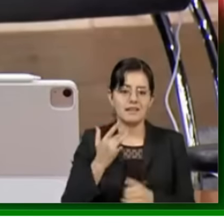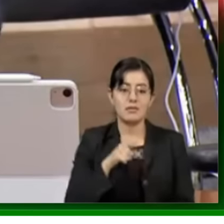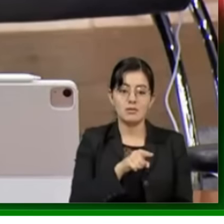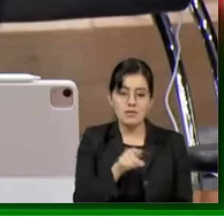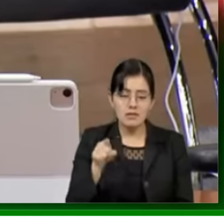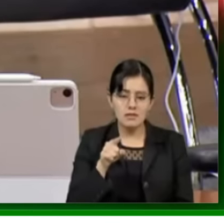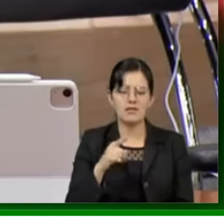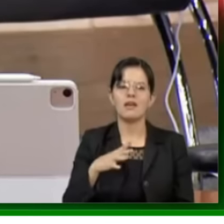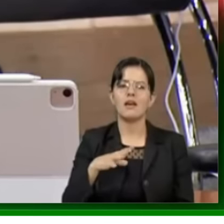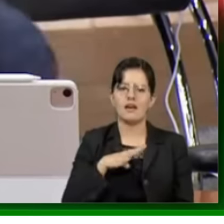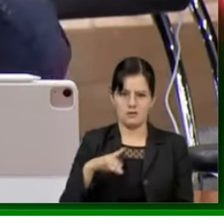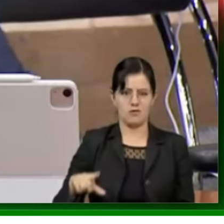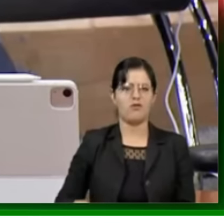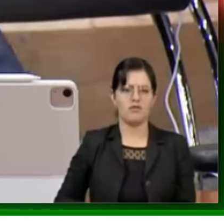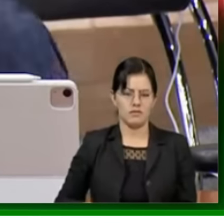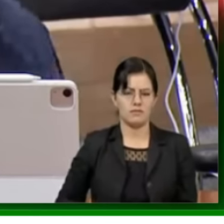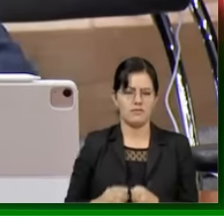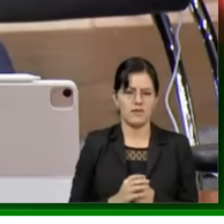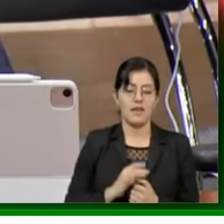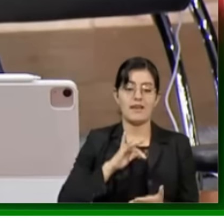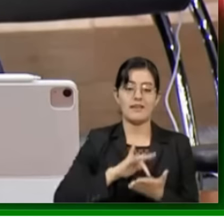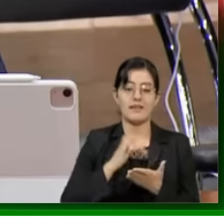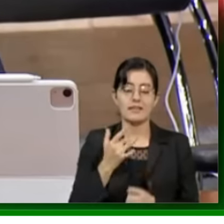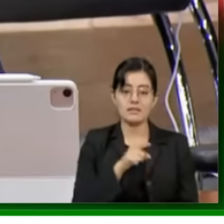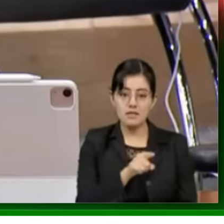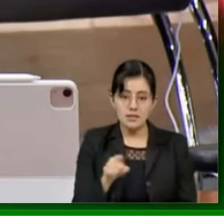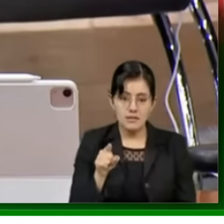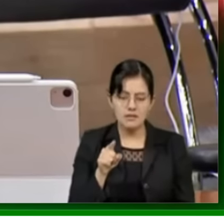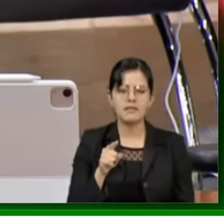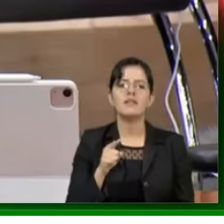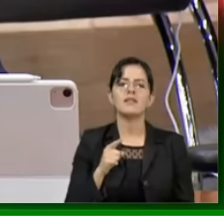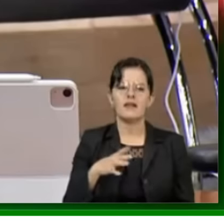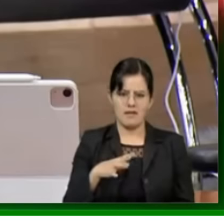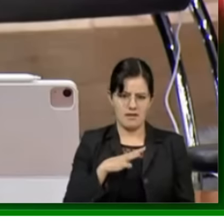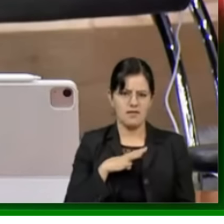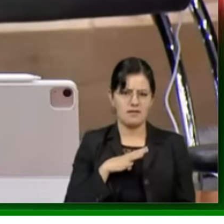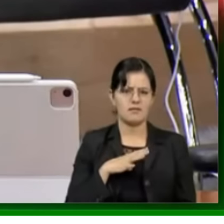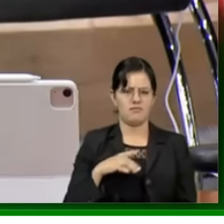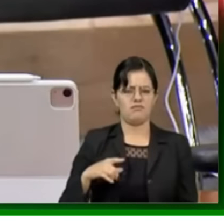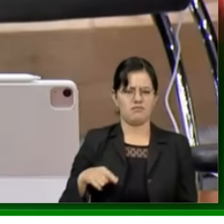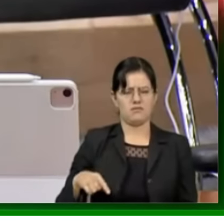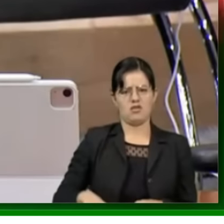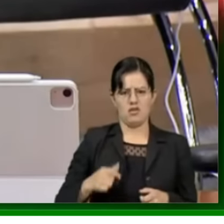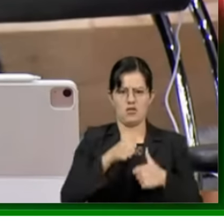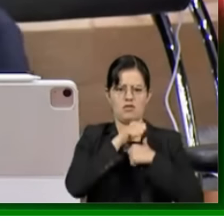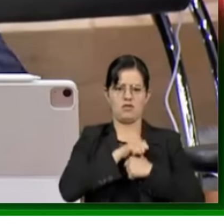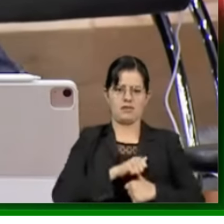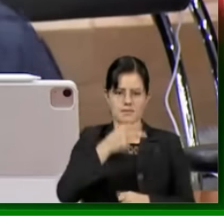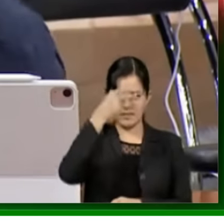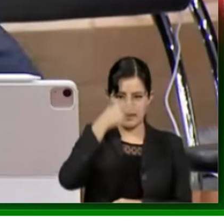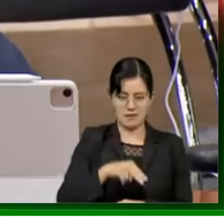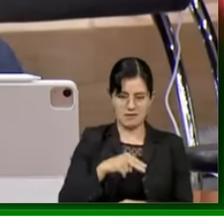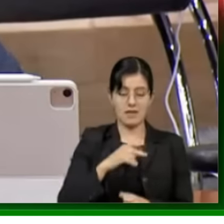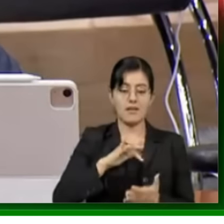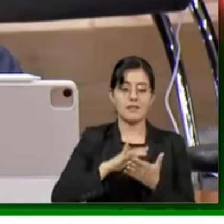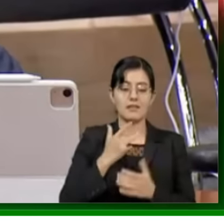existe gobierno gracias a ustedes existe el estado mexicano gracias